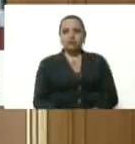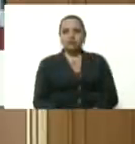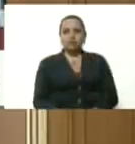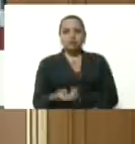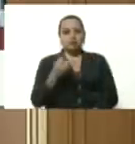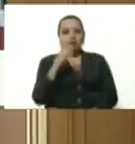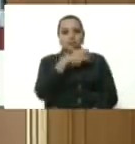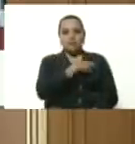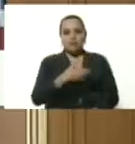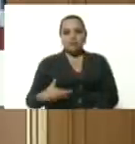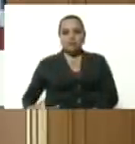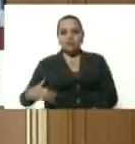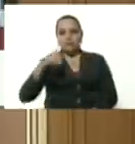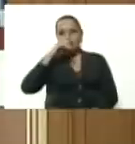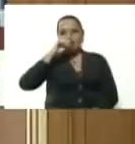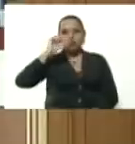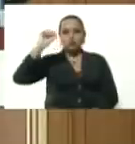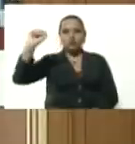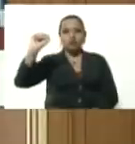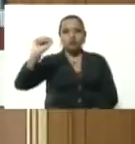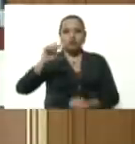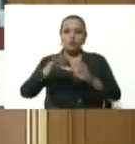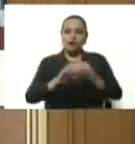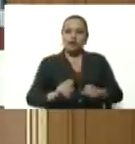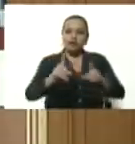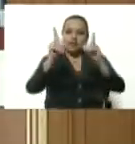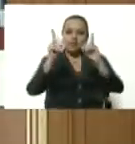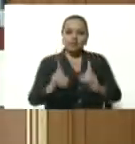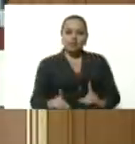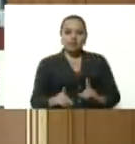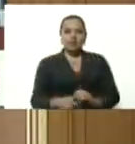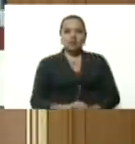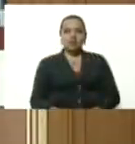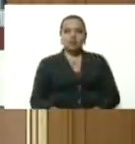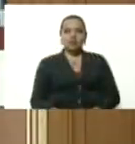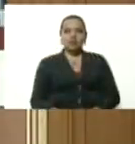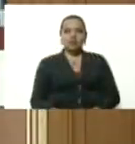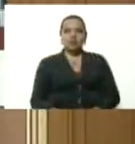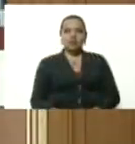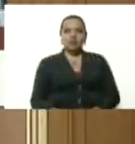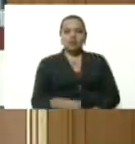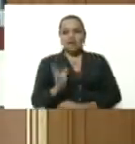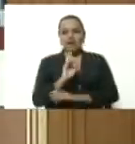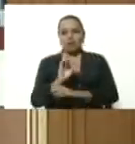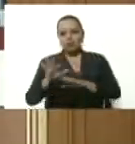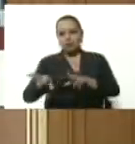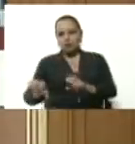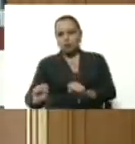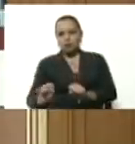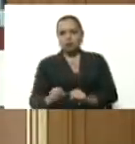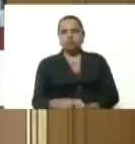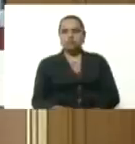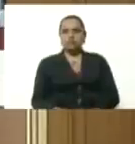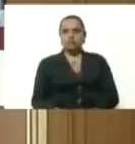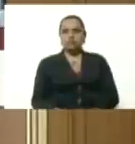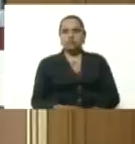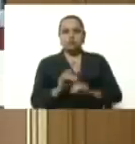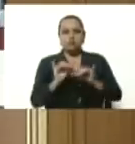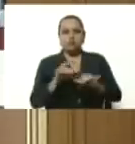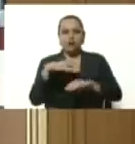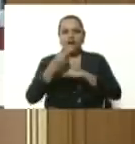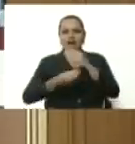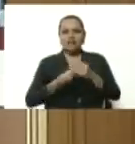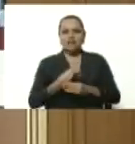el presidente Nicolás Maduro tomara la decisión que inmediatamente tomó, que es precisamente